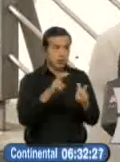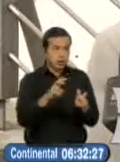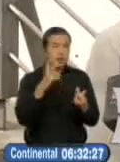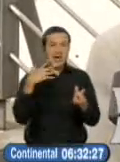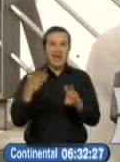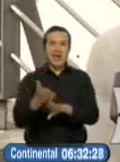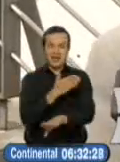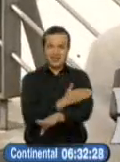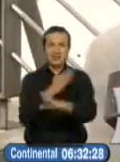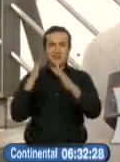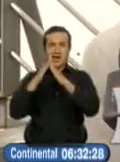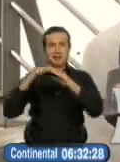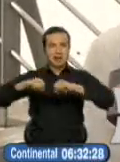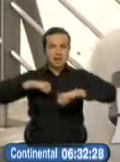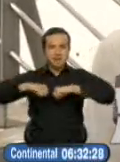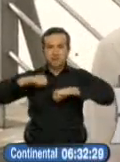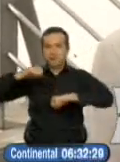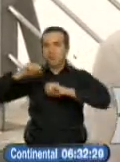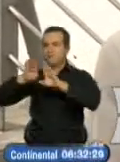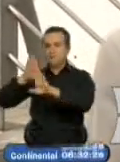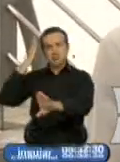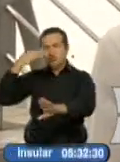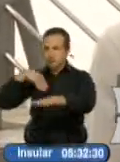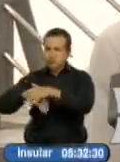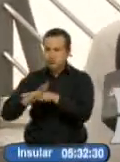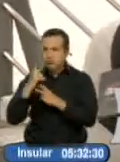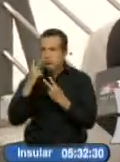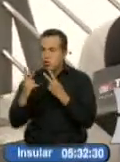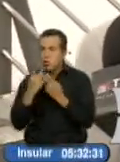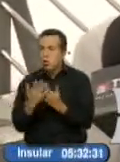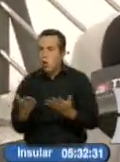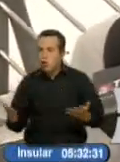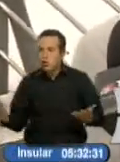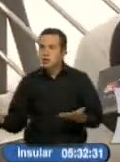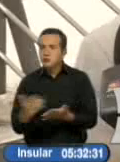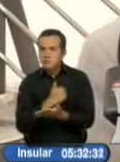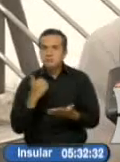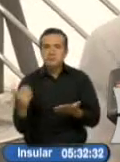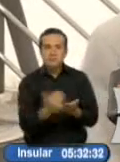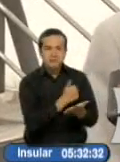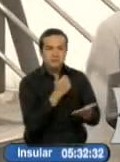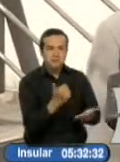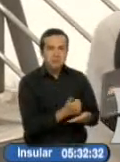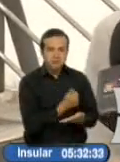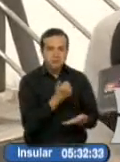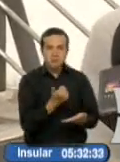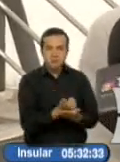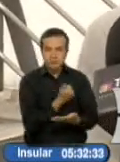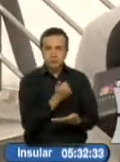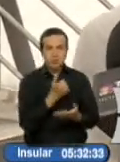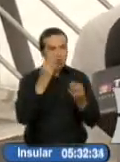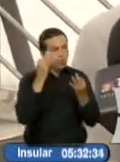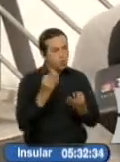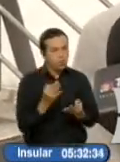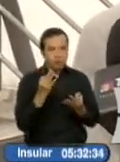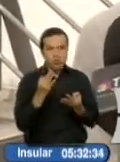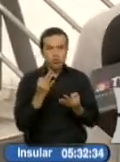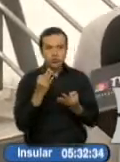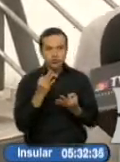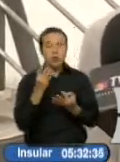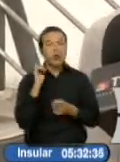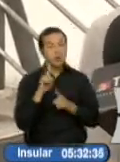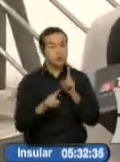allanamientos, de las diligencias que hizo fiscalía y que constaban como cadena de custodia a cargo